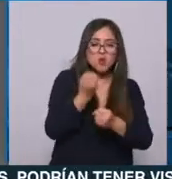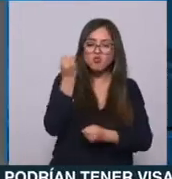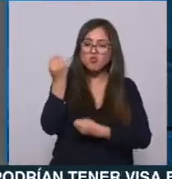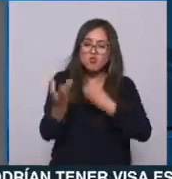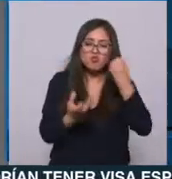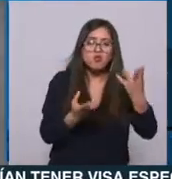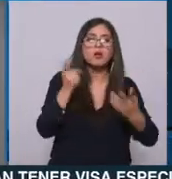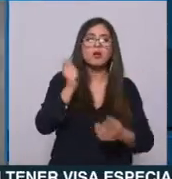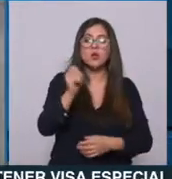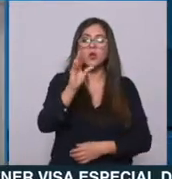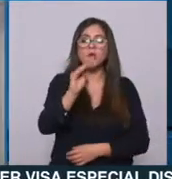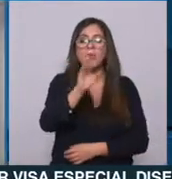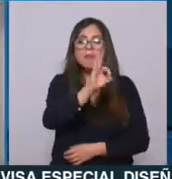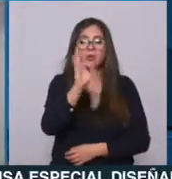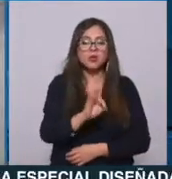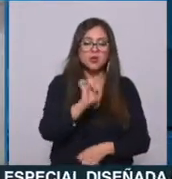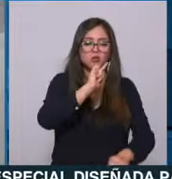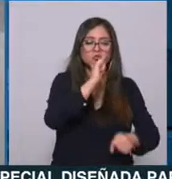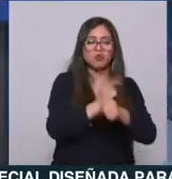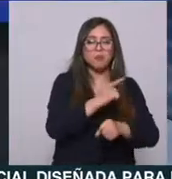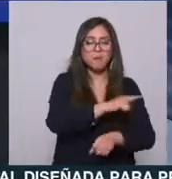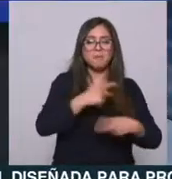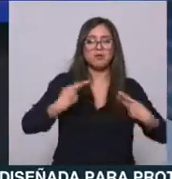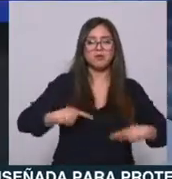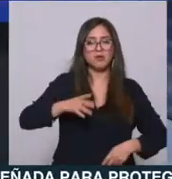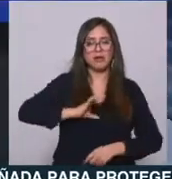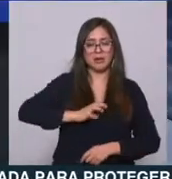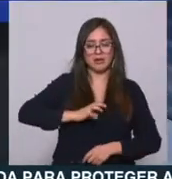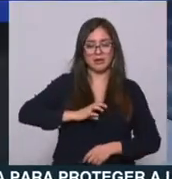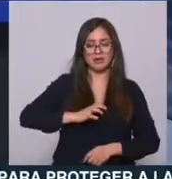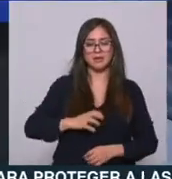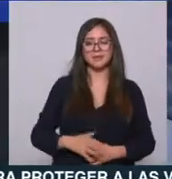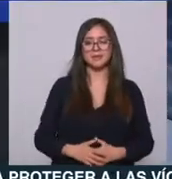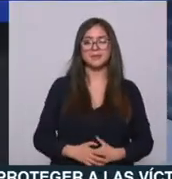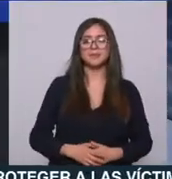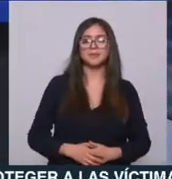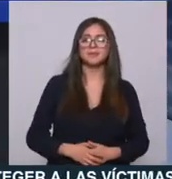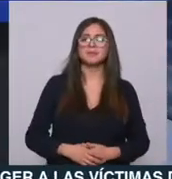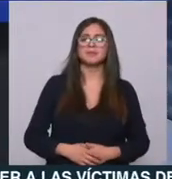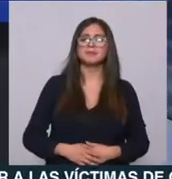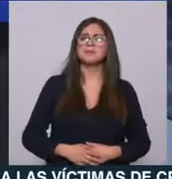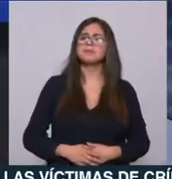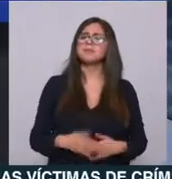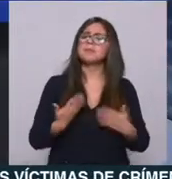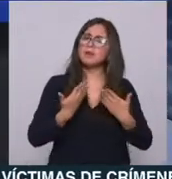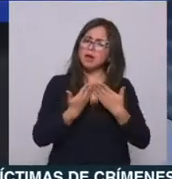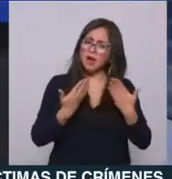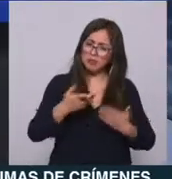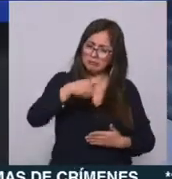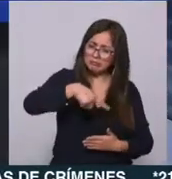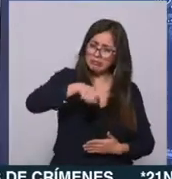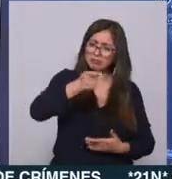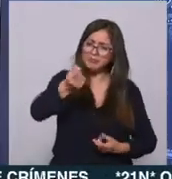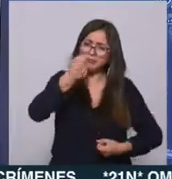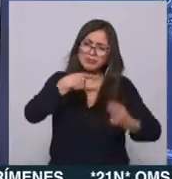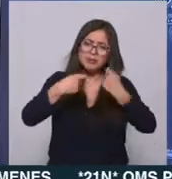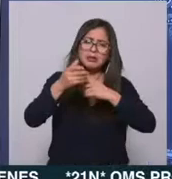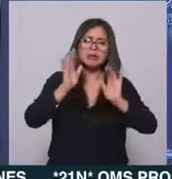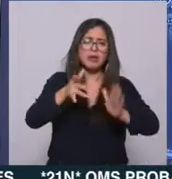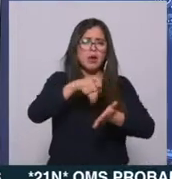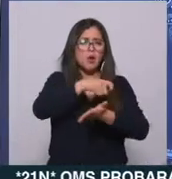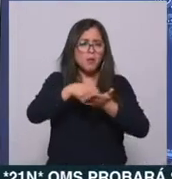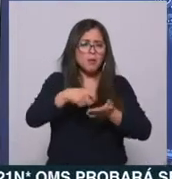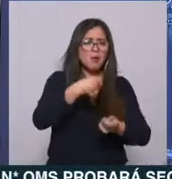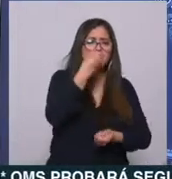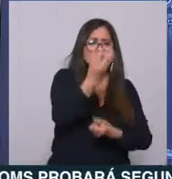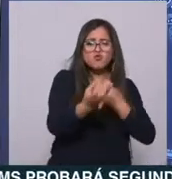de los tratamientos específicamente. Y ahora, estos medicamentos que se compraron, que ya se adquirieron y que se van a comenzar a repartir en los hospitales donde